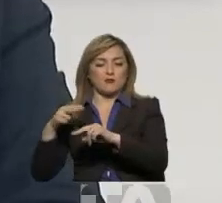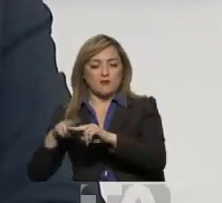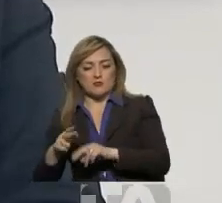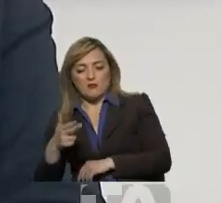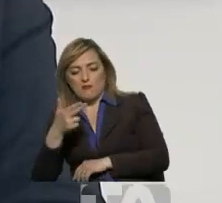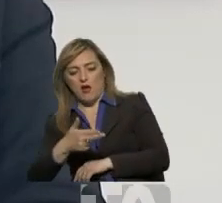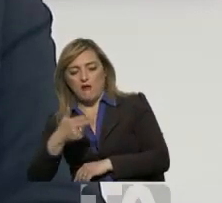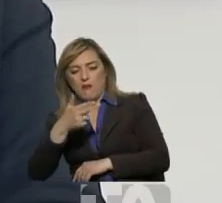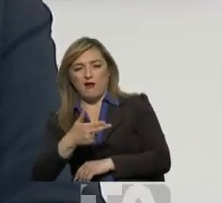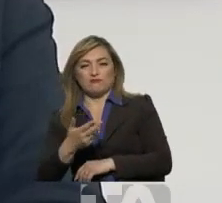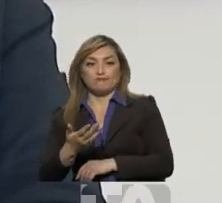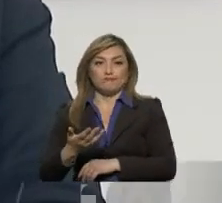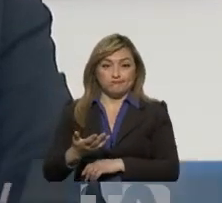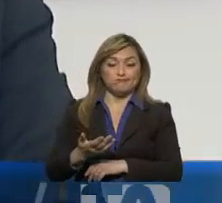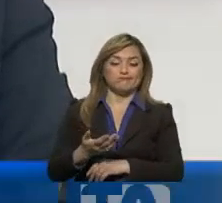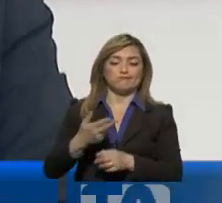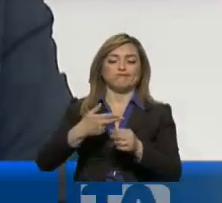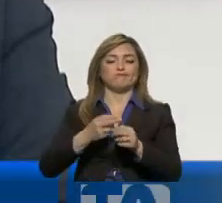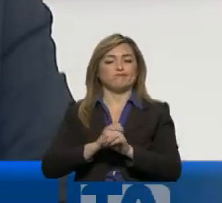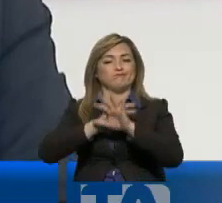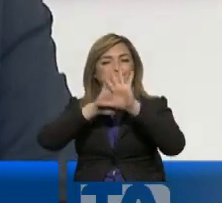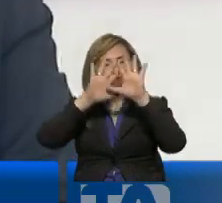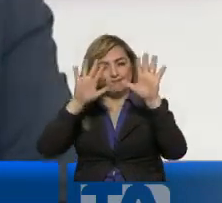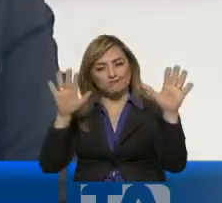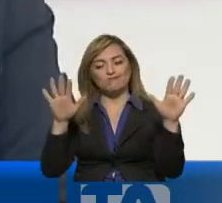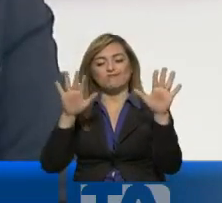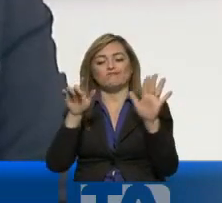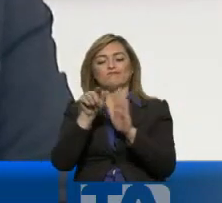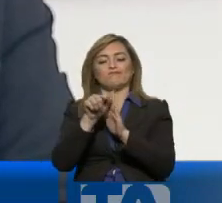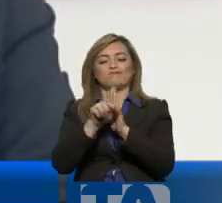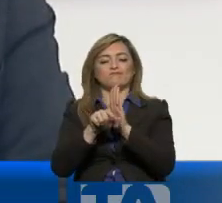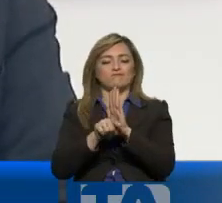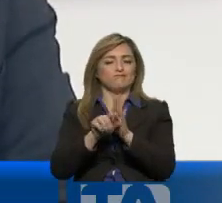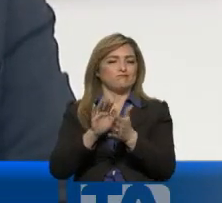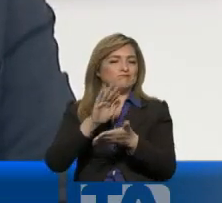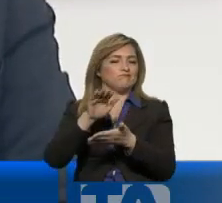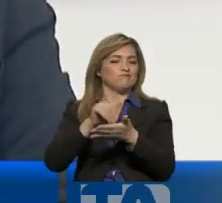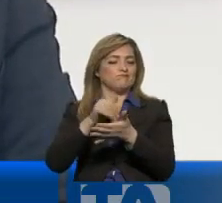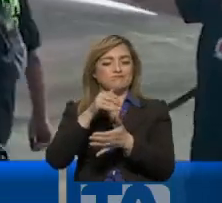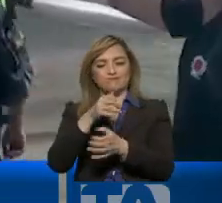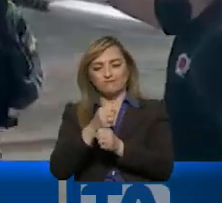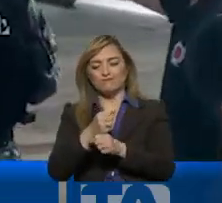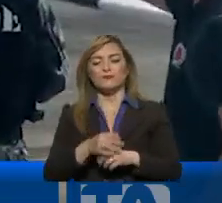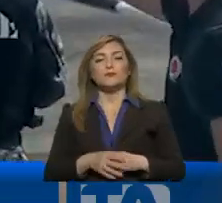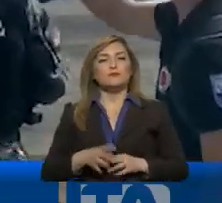mismo de cuál fue su participación puntual es una cosa que tiene que establecerse con más certeza ahora que está detenido. Alias Alvarito es oriundo